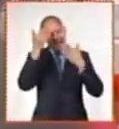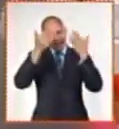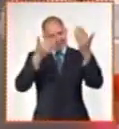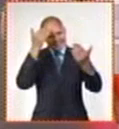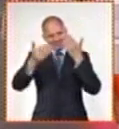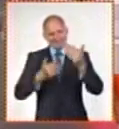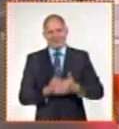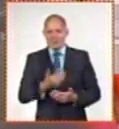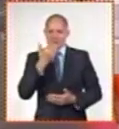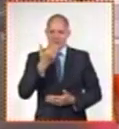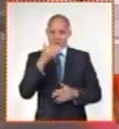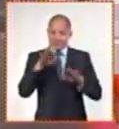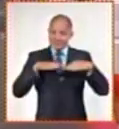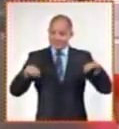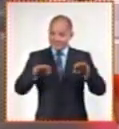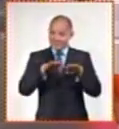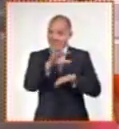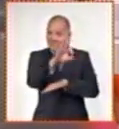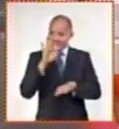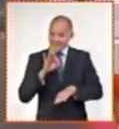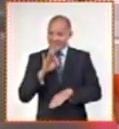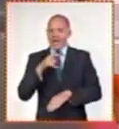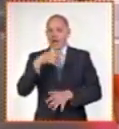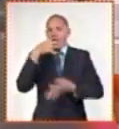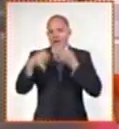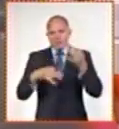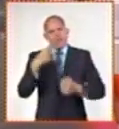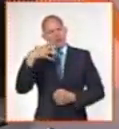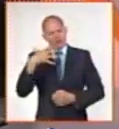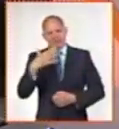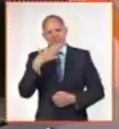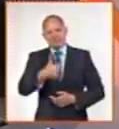junto a nosotros aquí en la Mesa Redonda y explicarnos este importante y complejo tema.